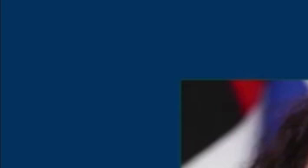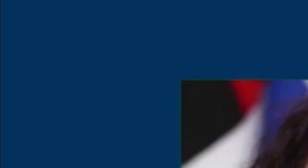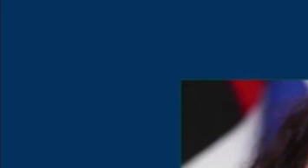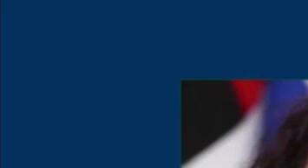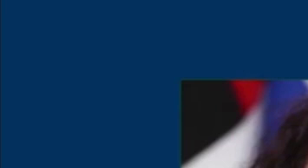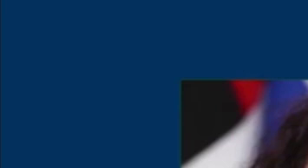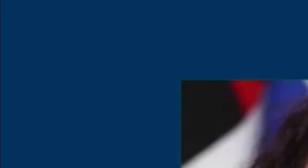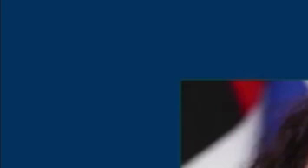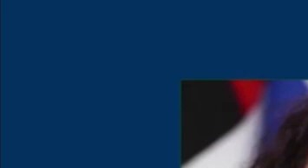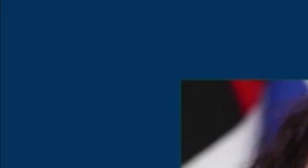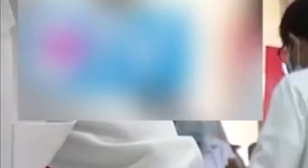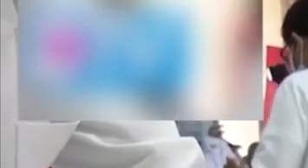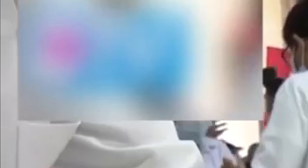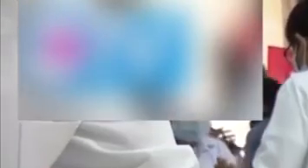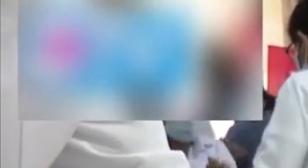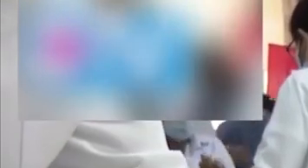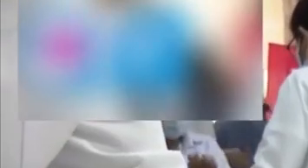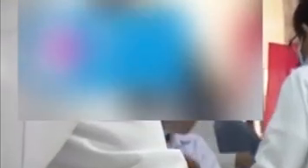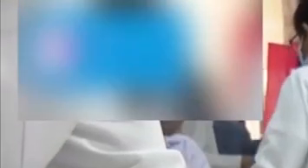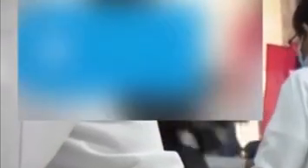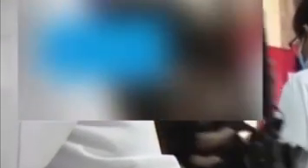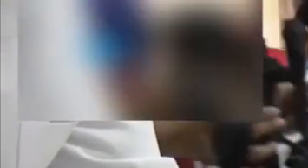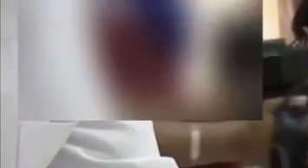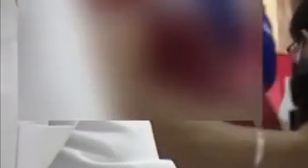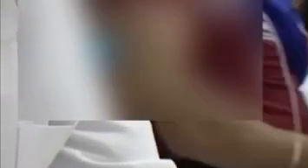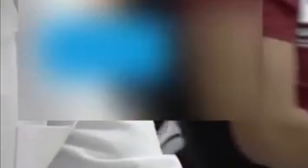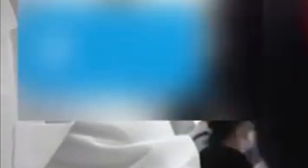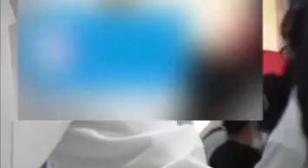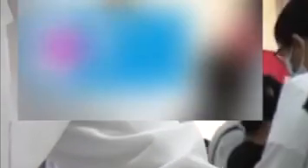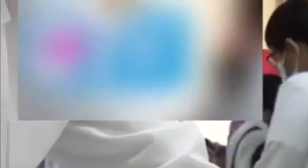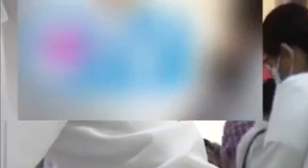Mártires de Ayapal. Marca. Para Noticias 12, Gabriela Solórzano.